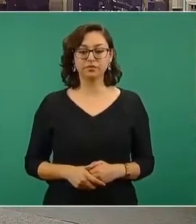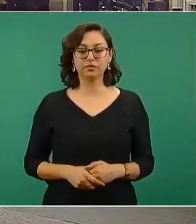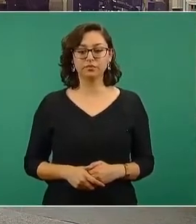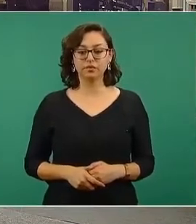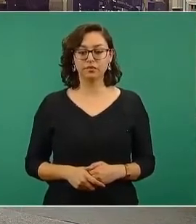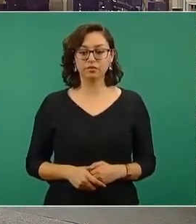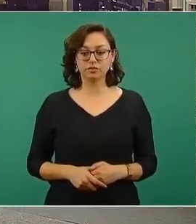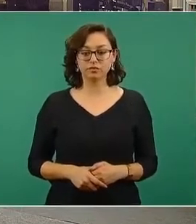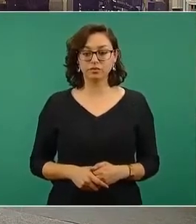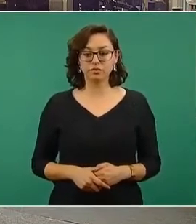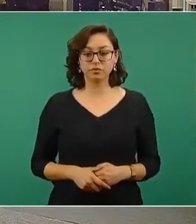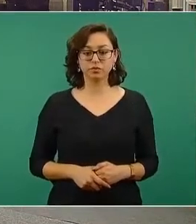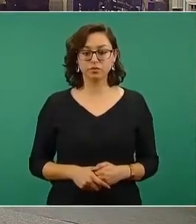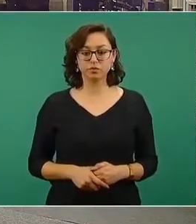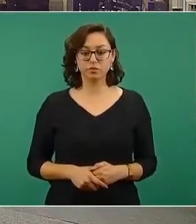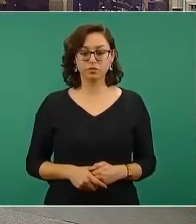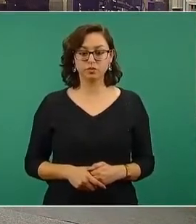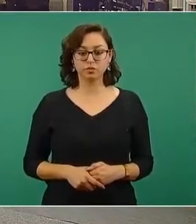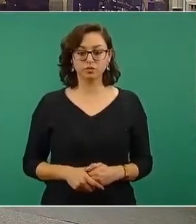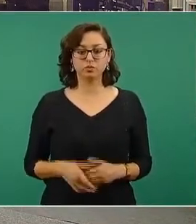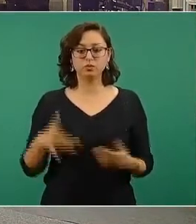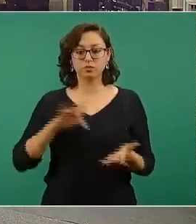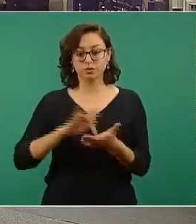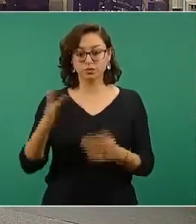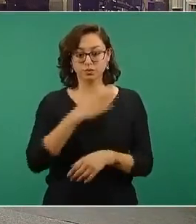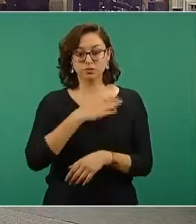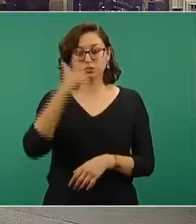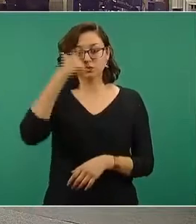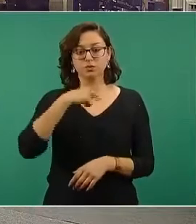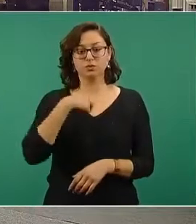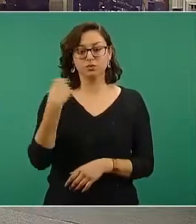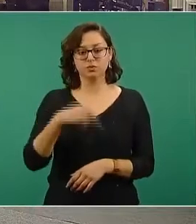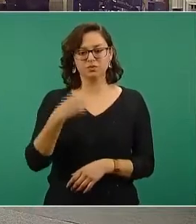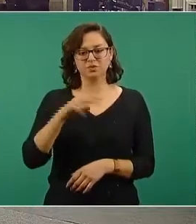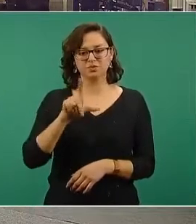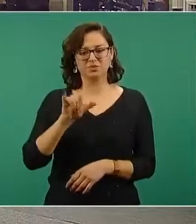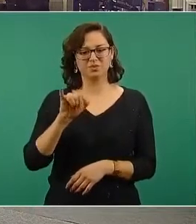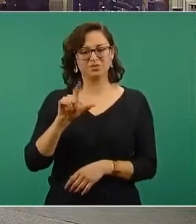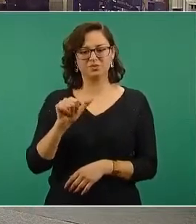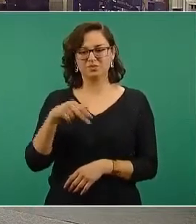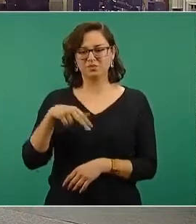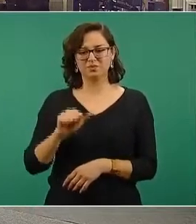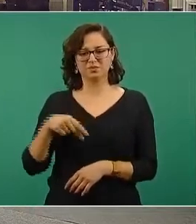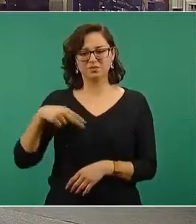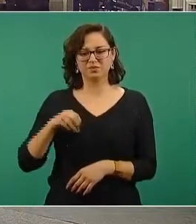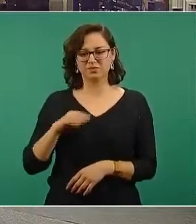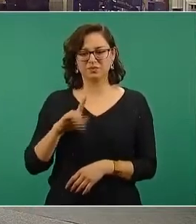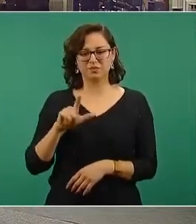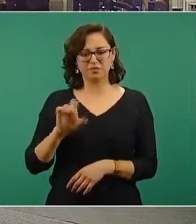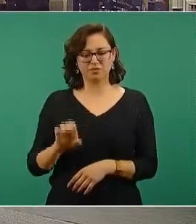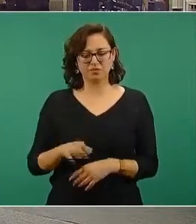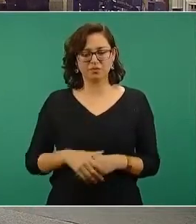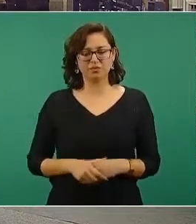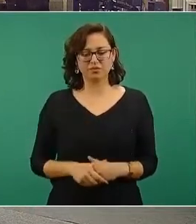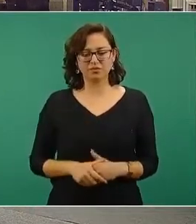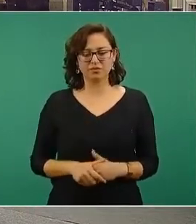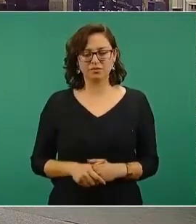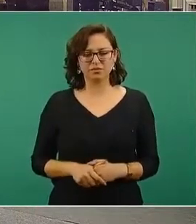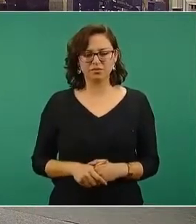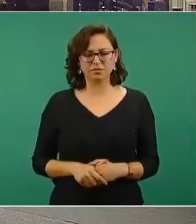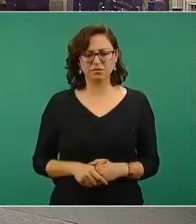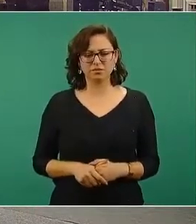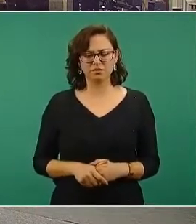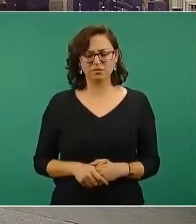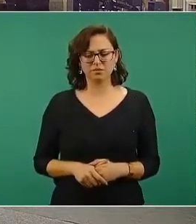Gracias. Buenas noches, Liliana Noble de Pulso Saludable. Doctor López Ridaura, quisiera saber qué